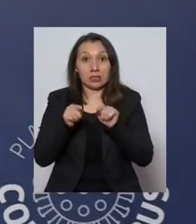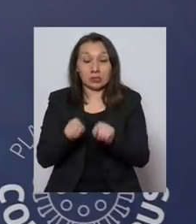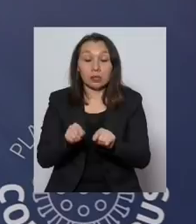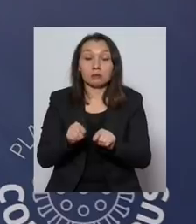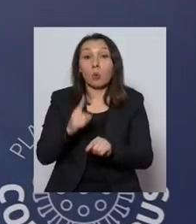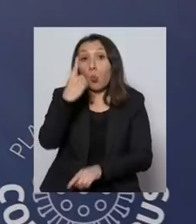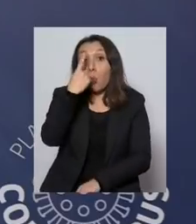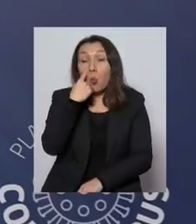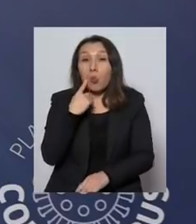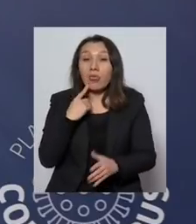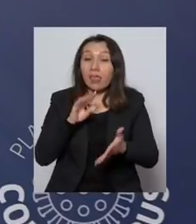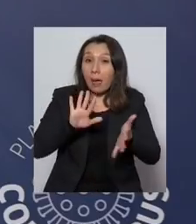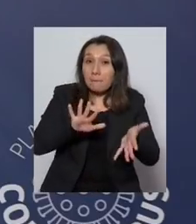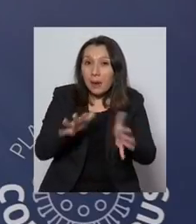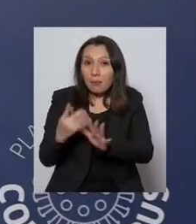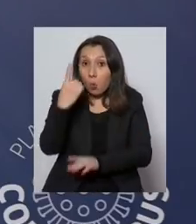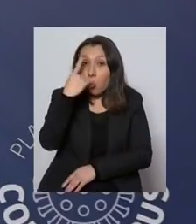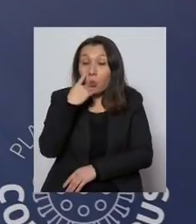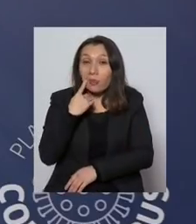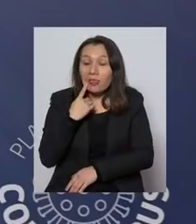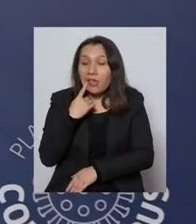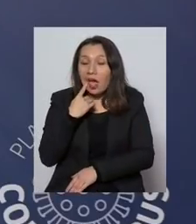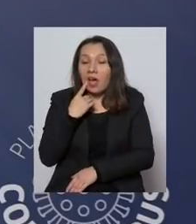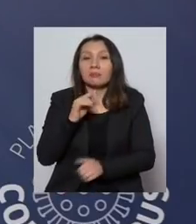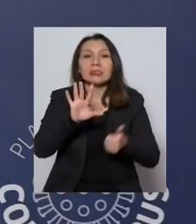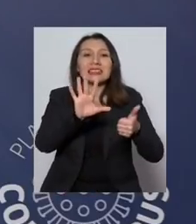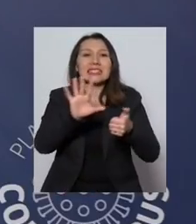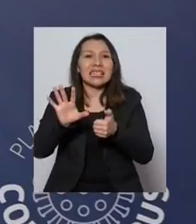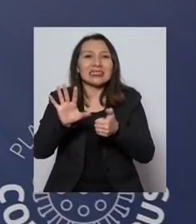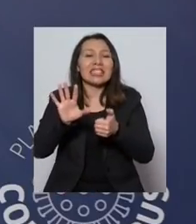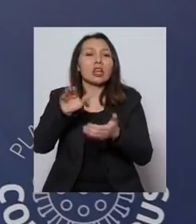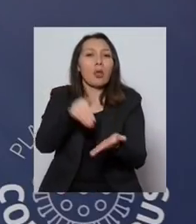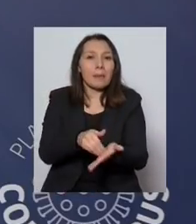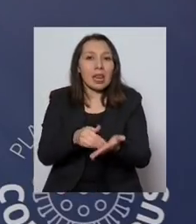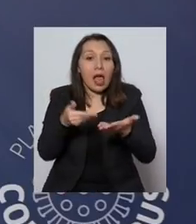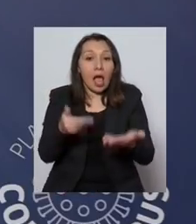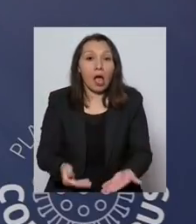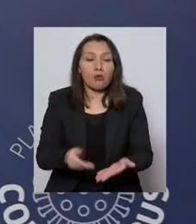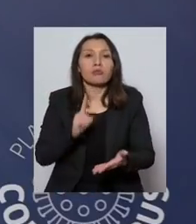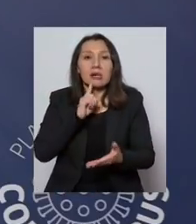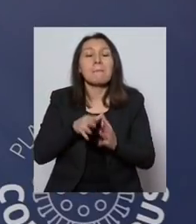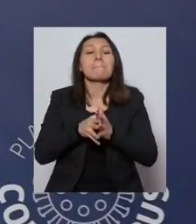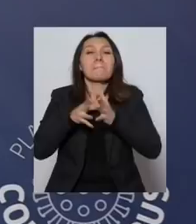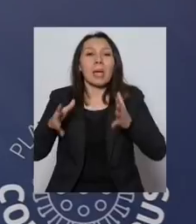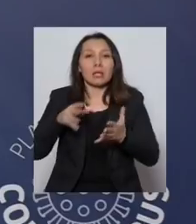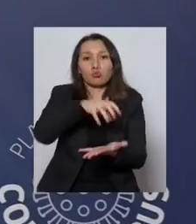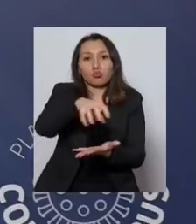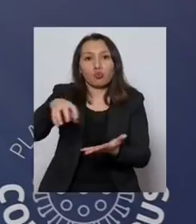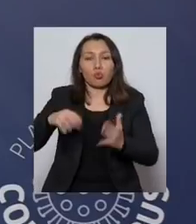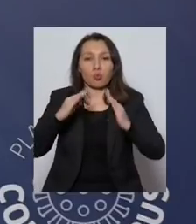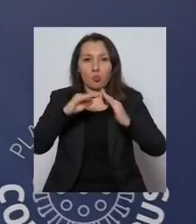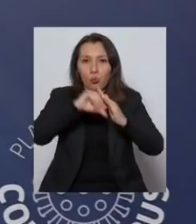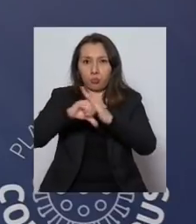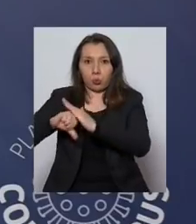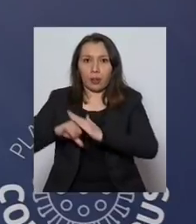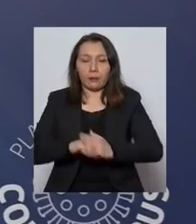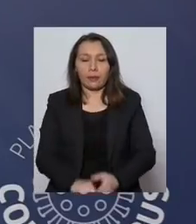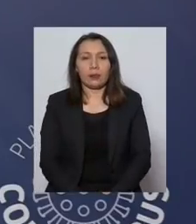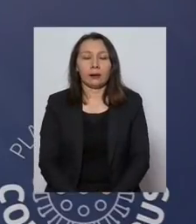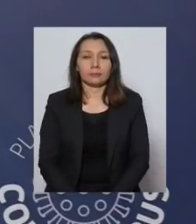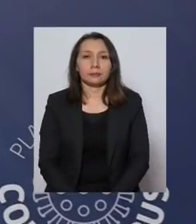un día aproximadamente son 600.000 ahora que tenemos más comunas en cuarentena.